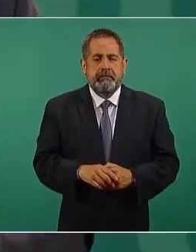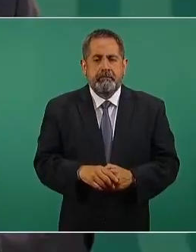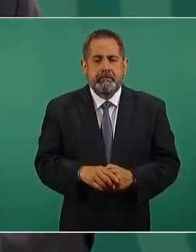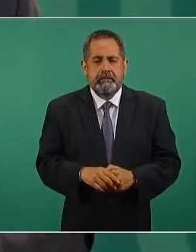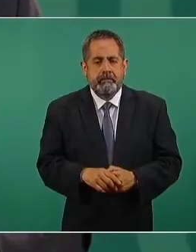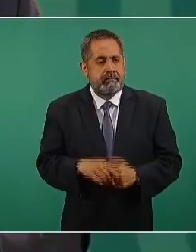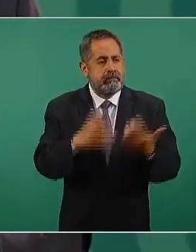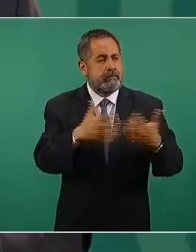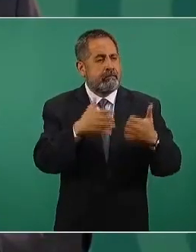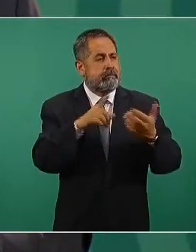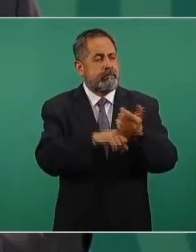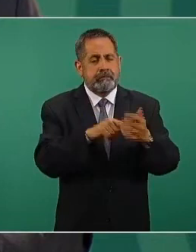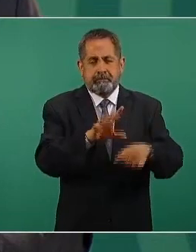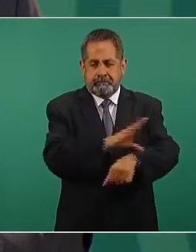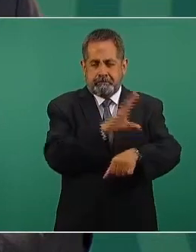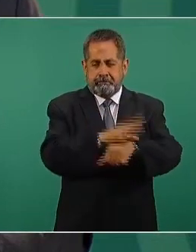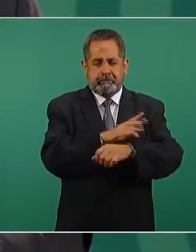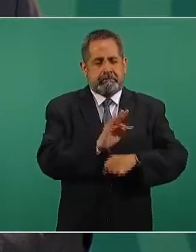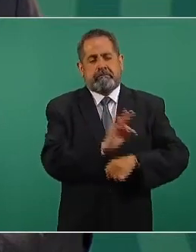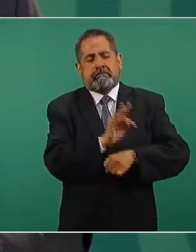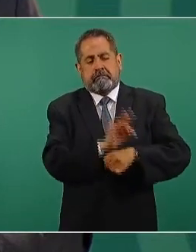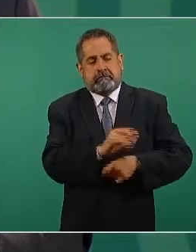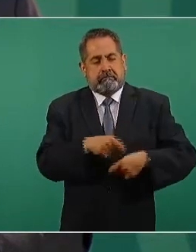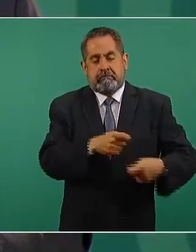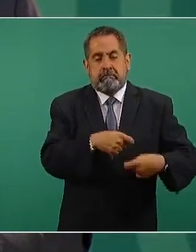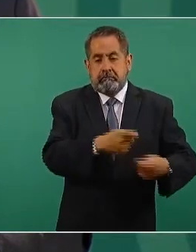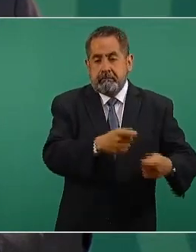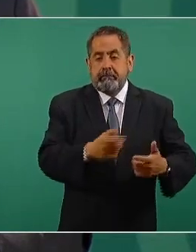de la industria eléctrica,